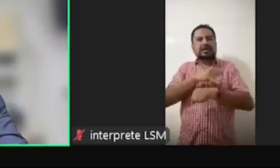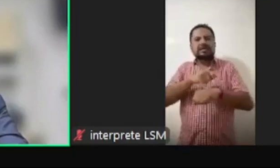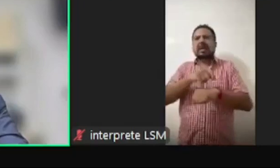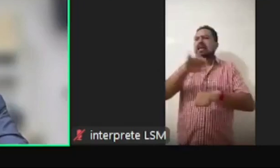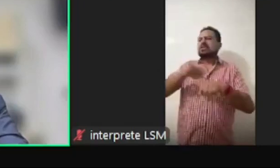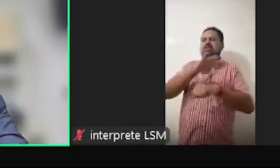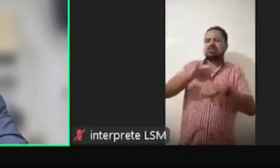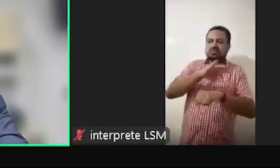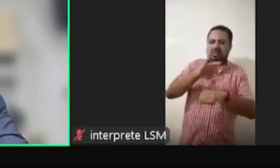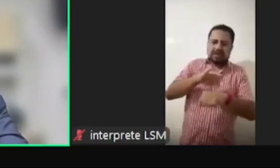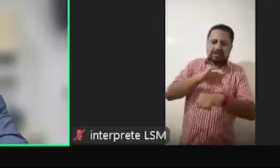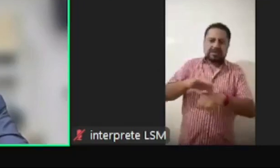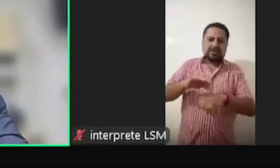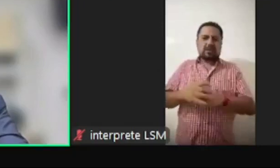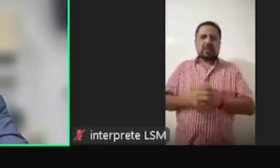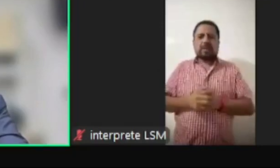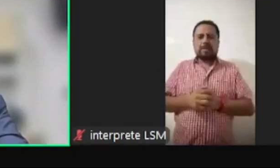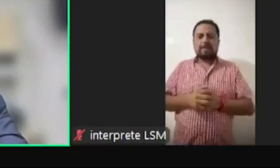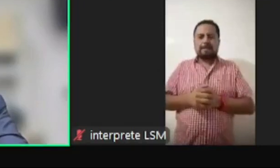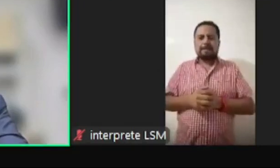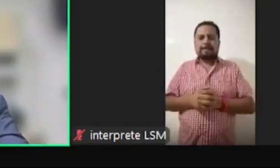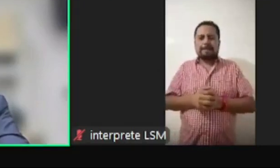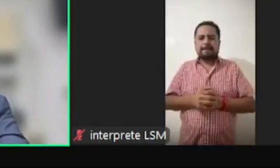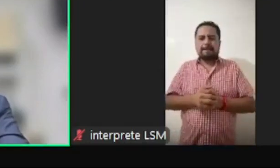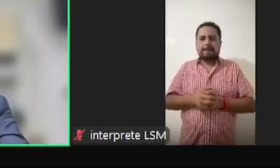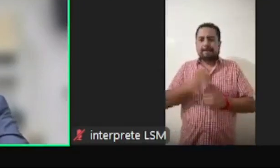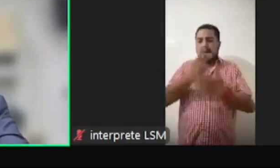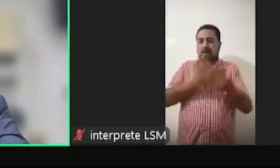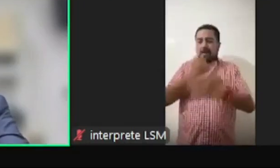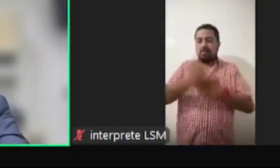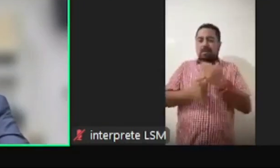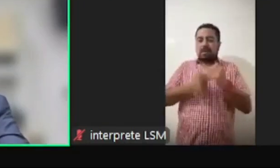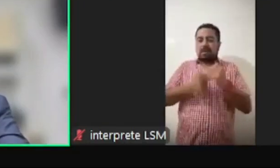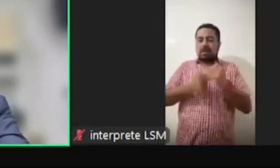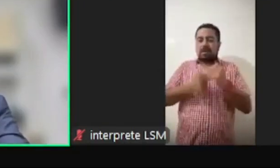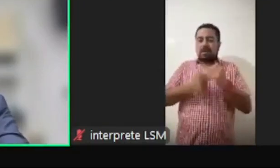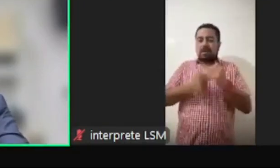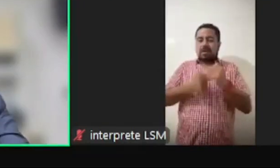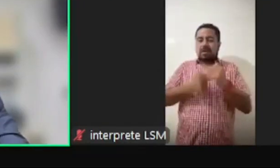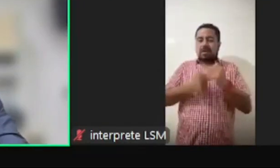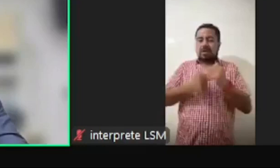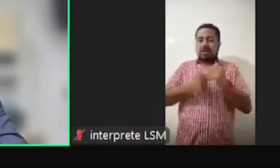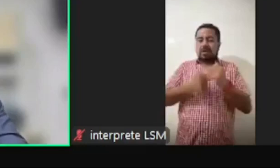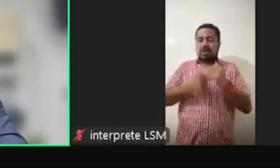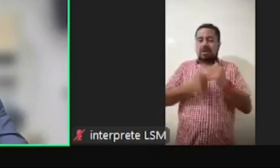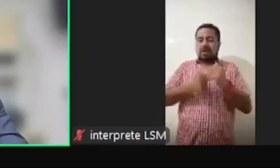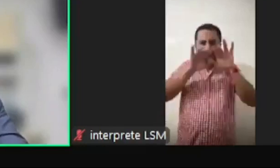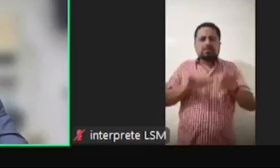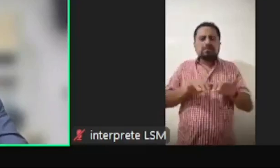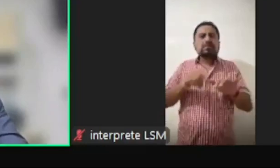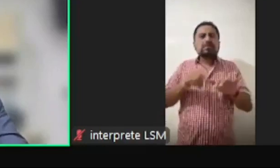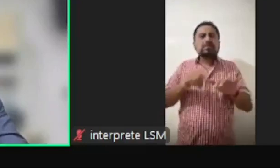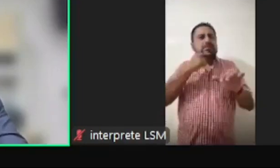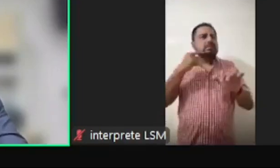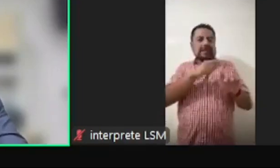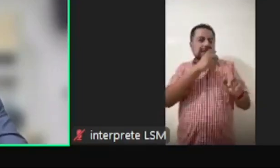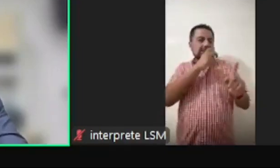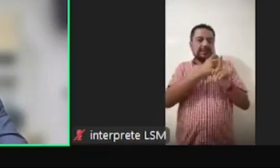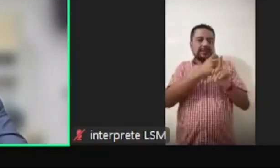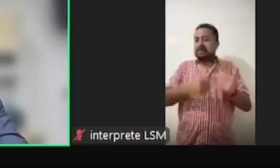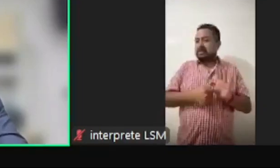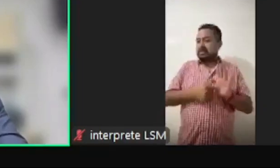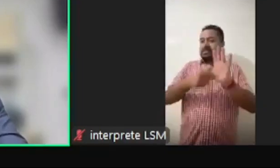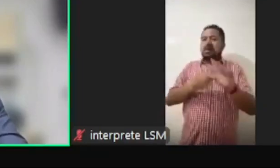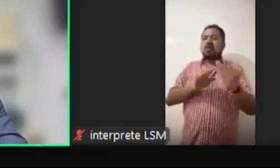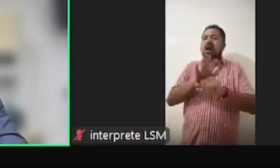Bravos, respectivamente. En el proyecto se advierte que del análisis de los escritos de demanda, estas fueran presentadas en la Sala Regional